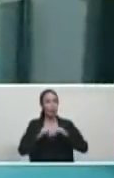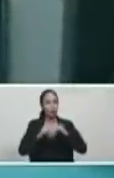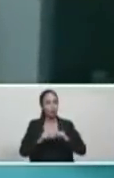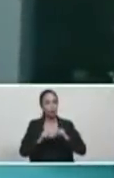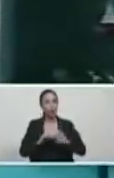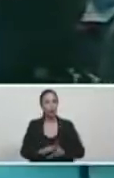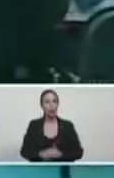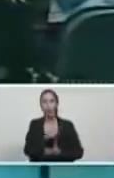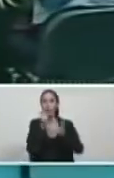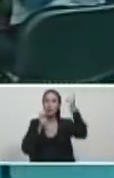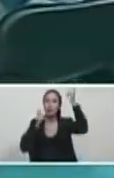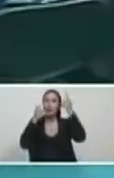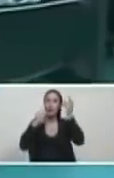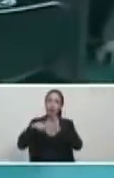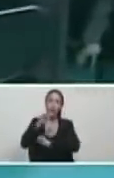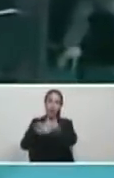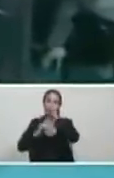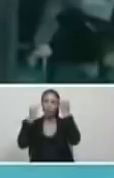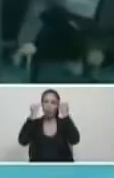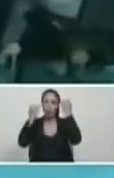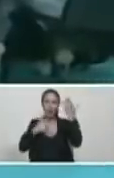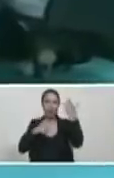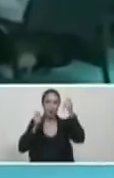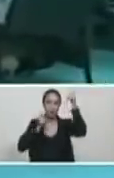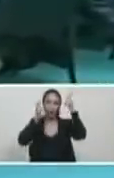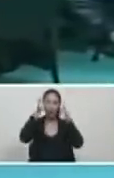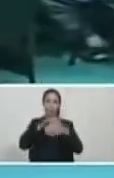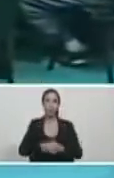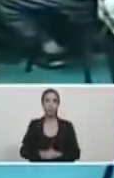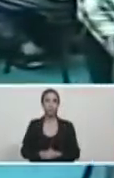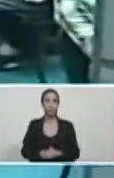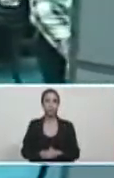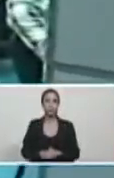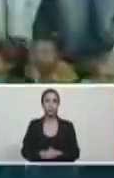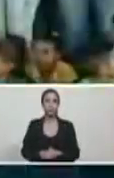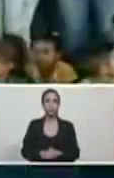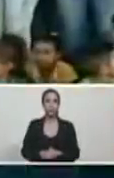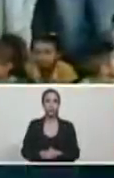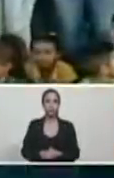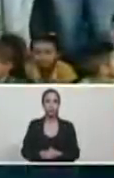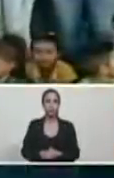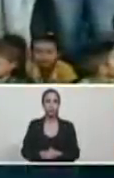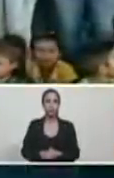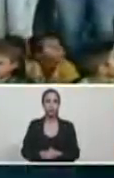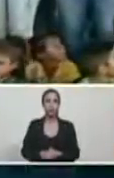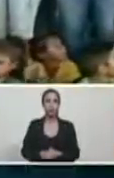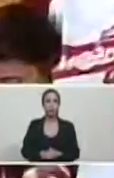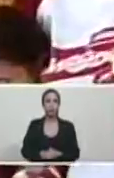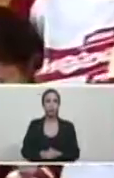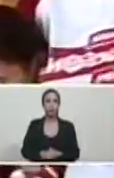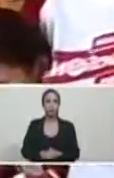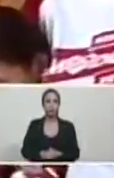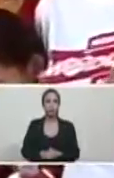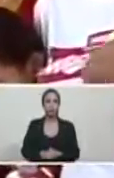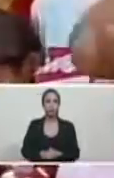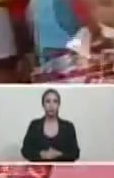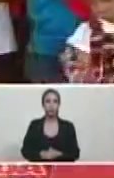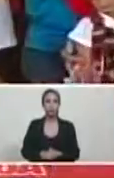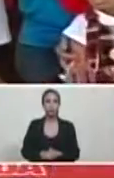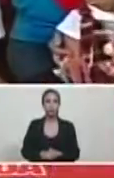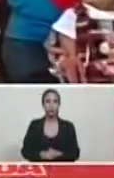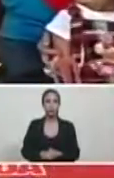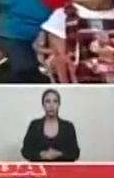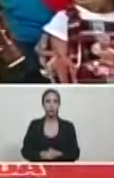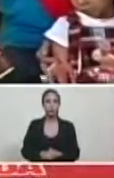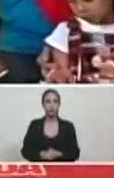el legado del comandante Chávez. Gracias, presidente. Seguimos por los senderos de la patria de Bolívar y Chávez. Gracias a